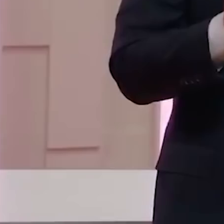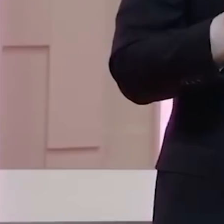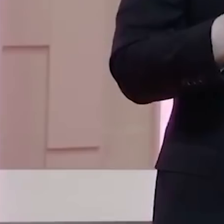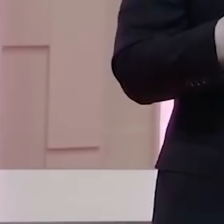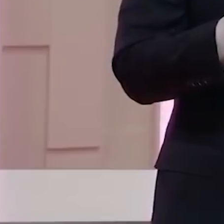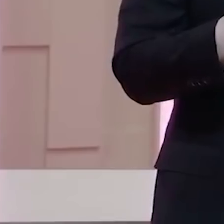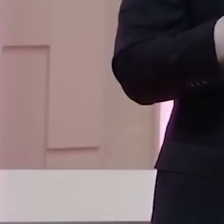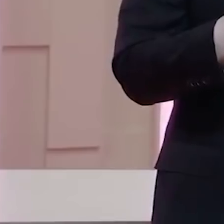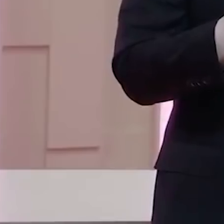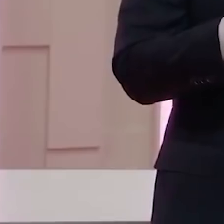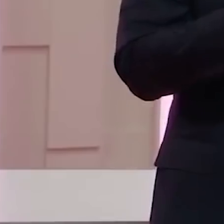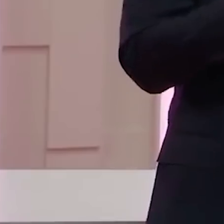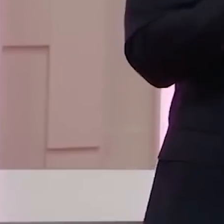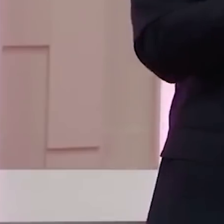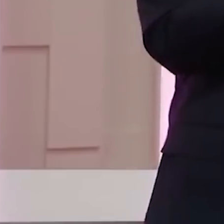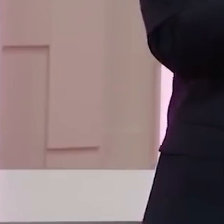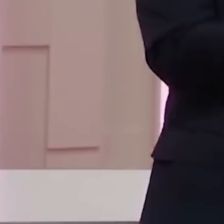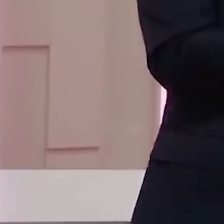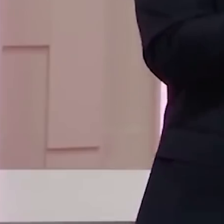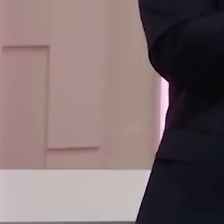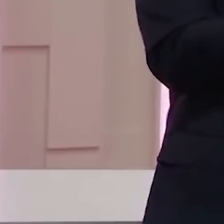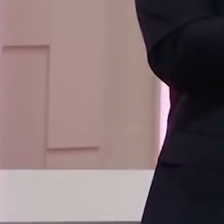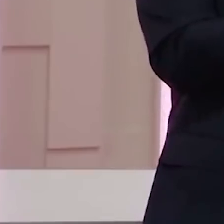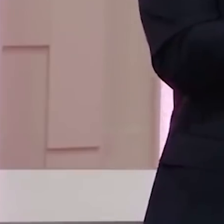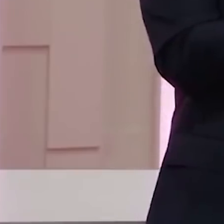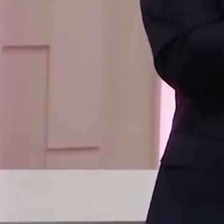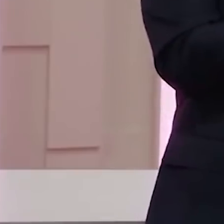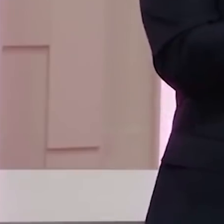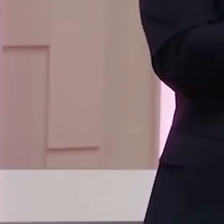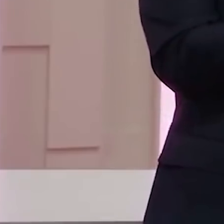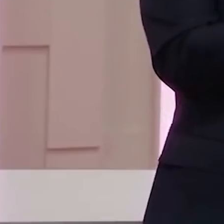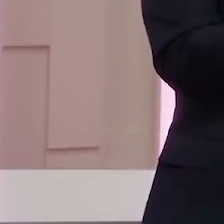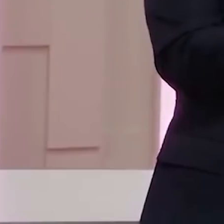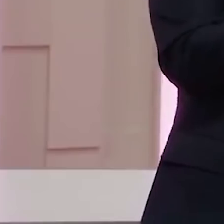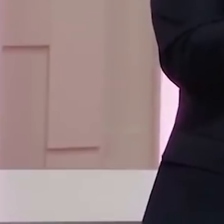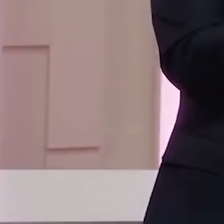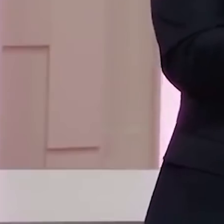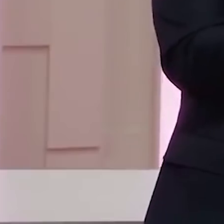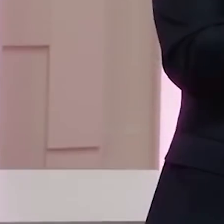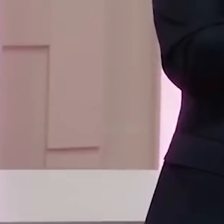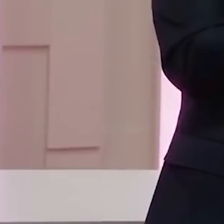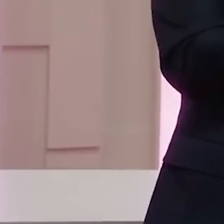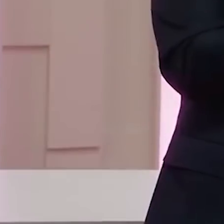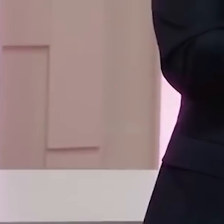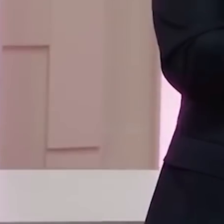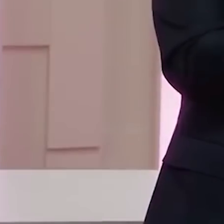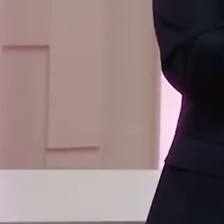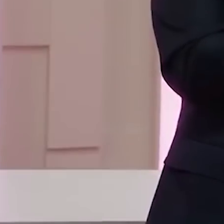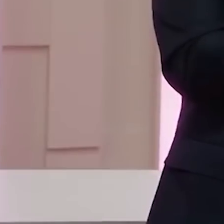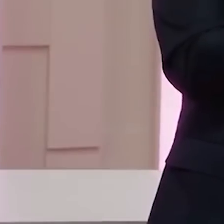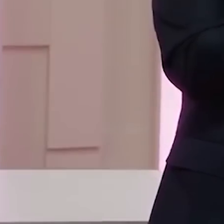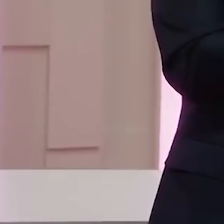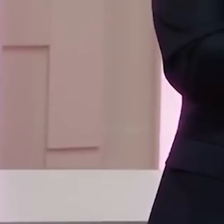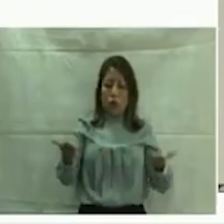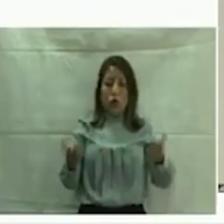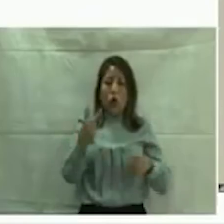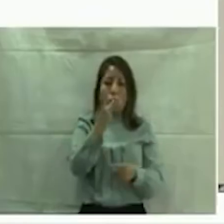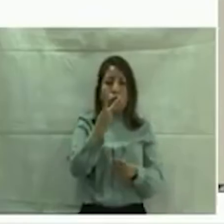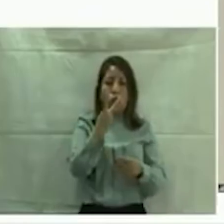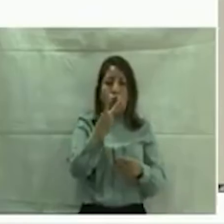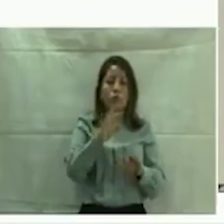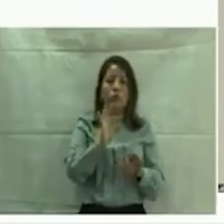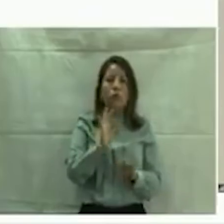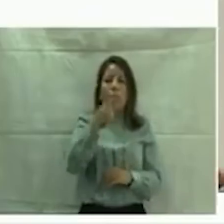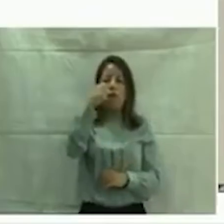periodista Carlos Dorete Mola, socios y su familia, la presidenta del Consejo Consultivo de dicho órgano autónomo,